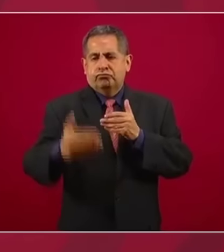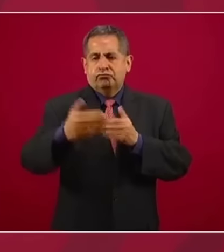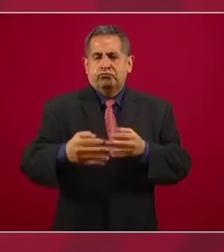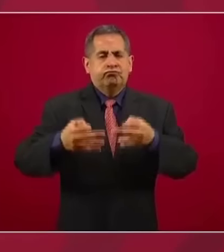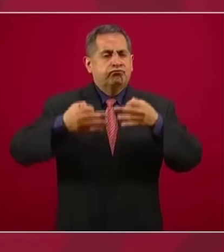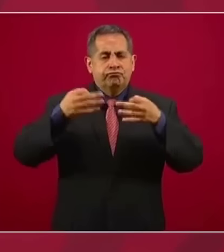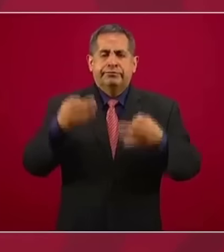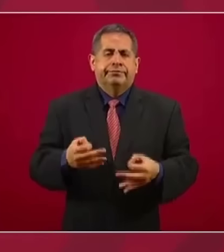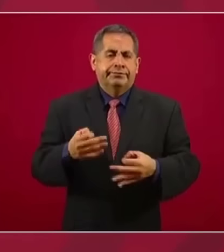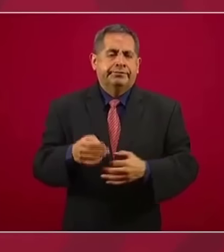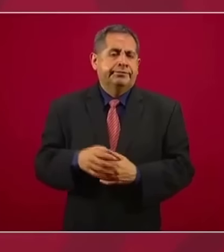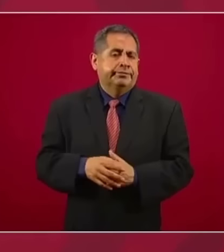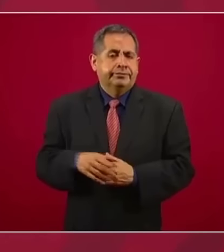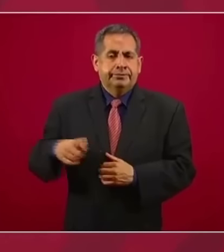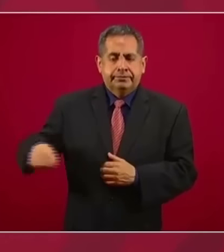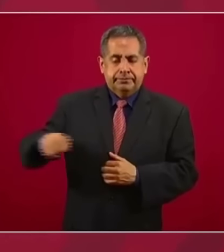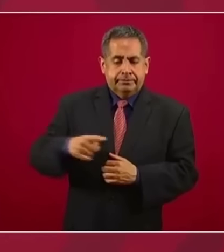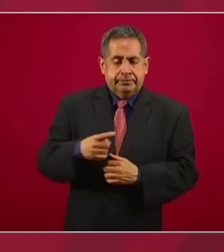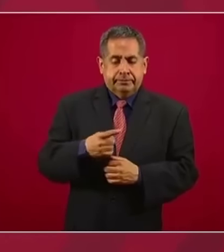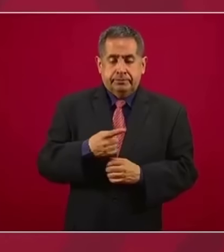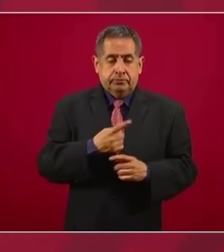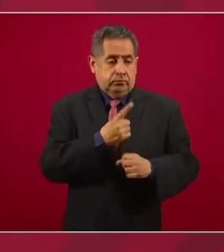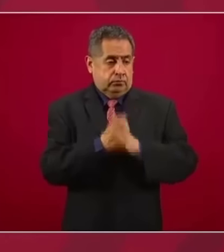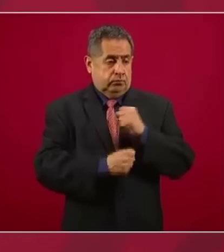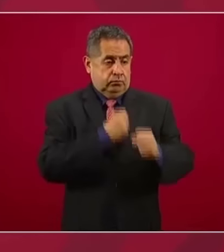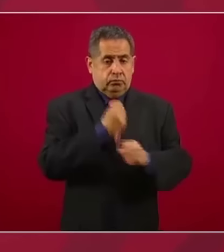su ciclo escolar,